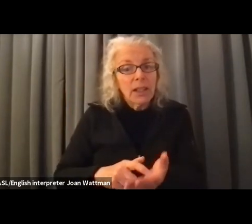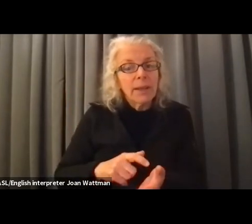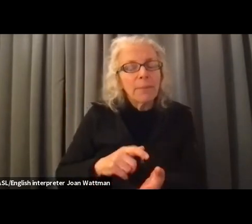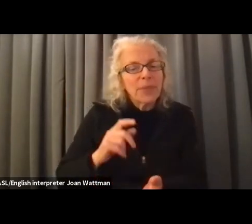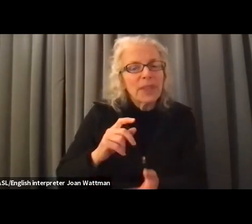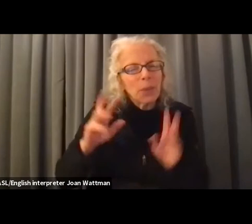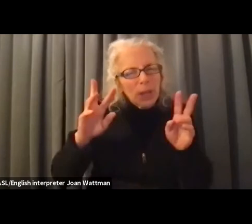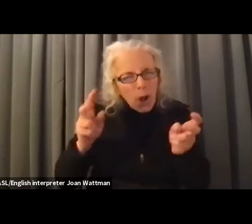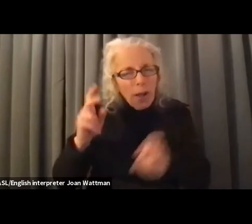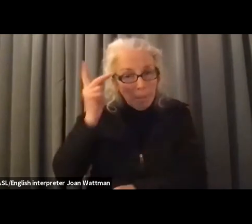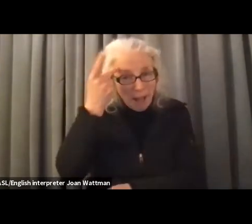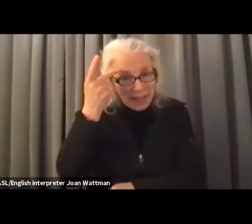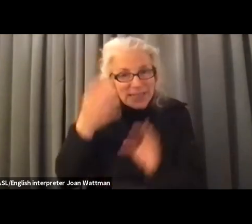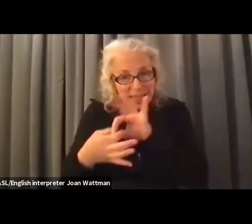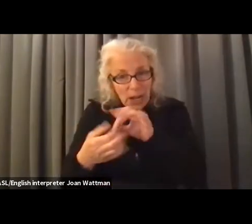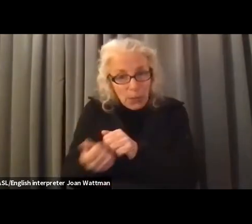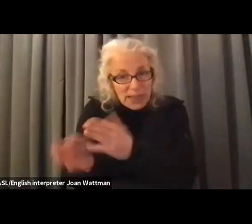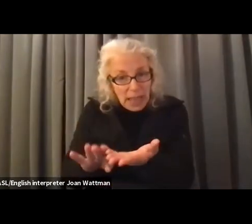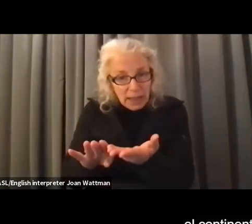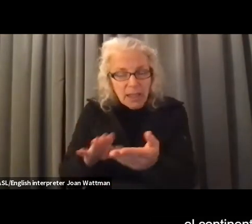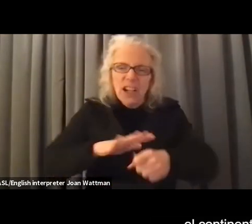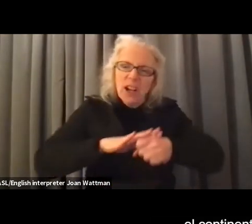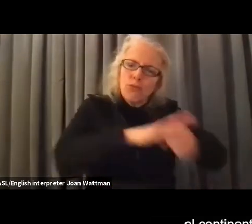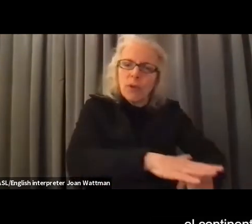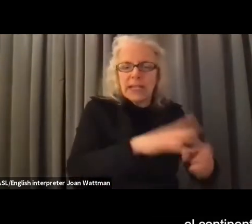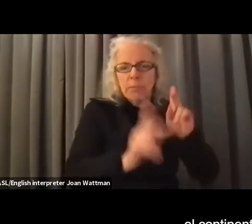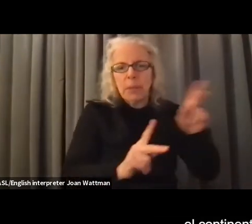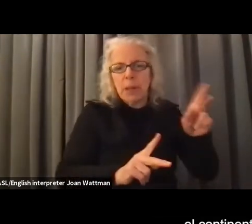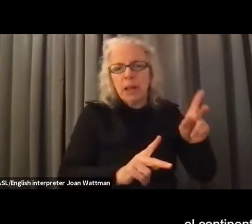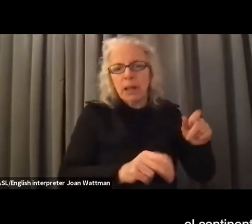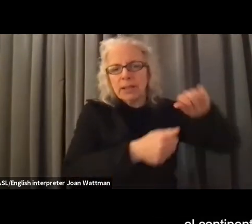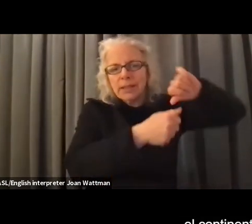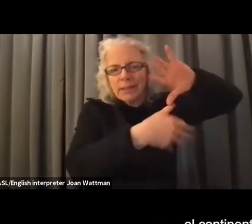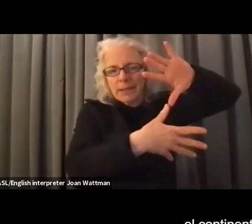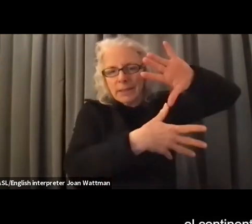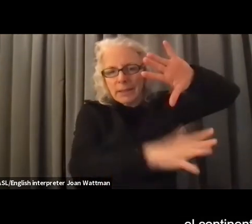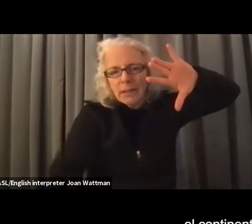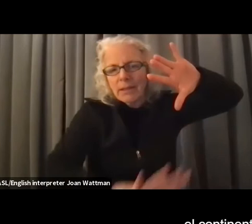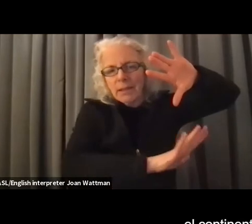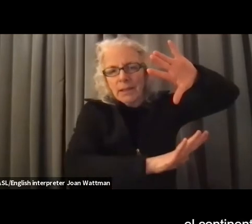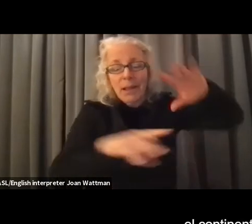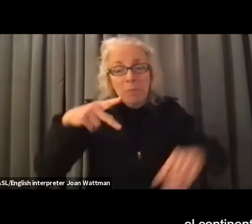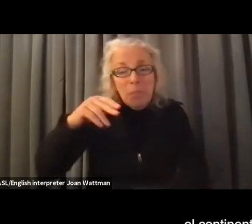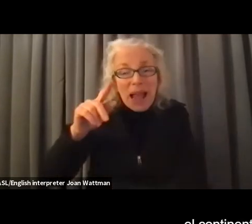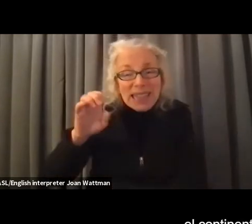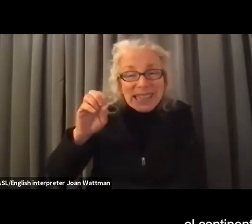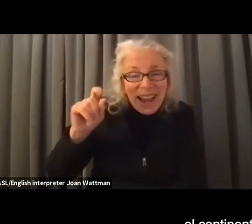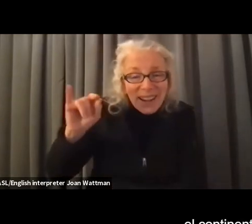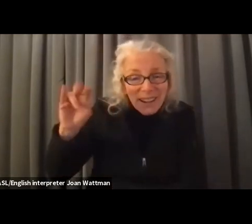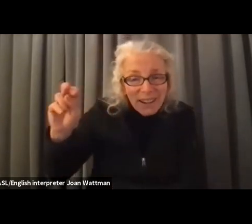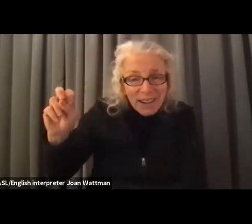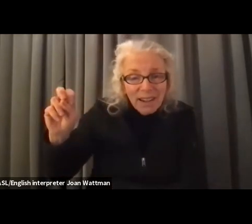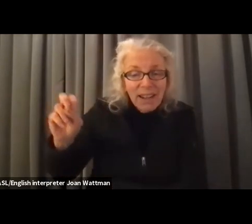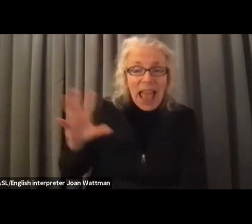al pueblo palestino, que hoy oprimen al continente africano y muchas otras regiones del mundo,